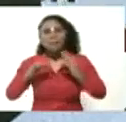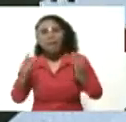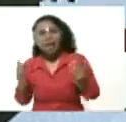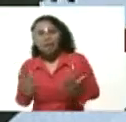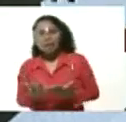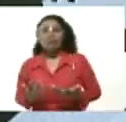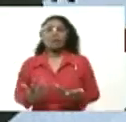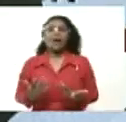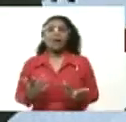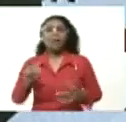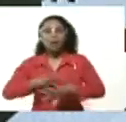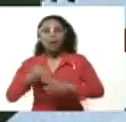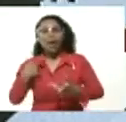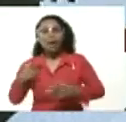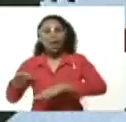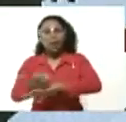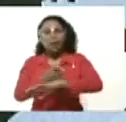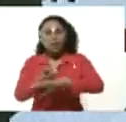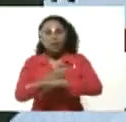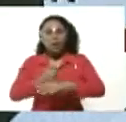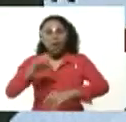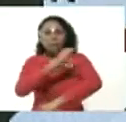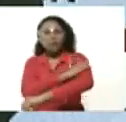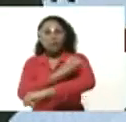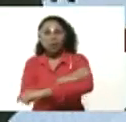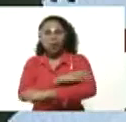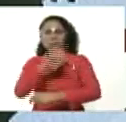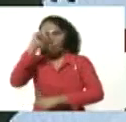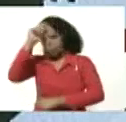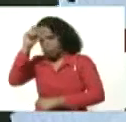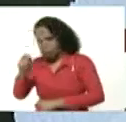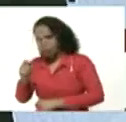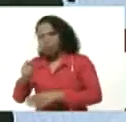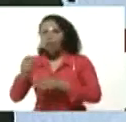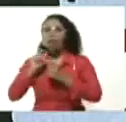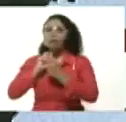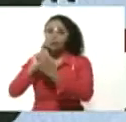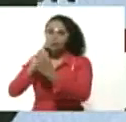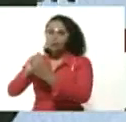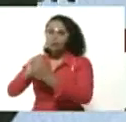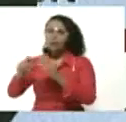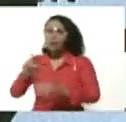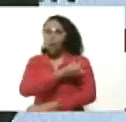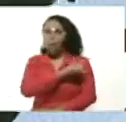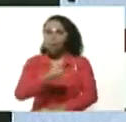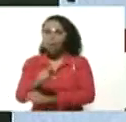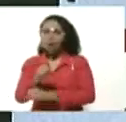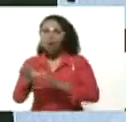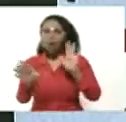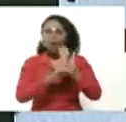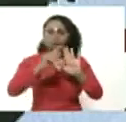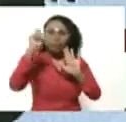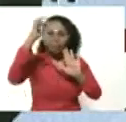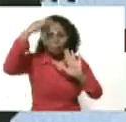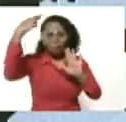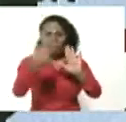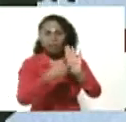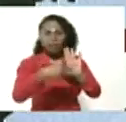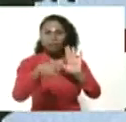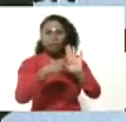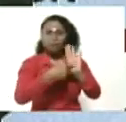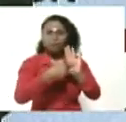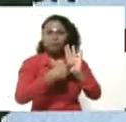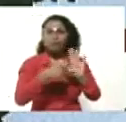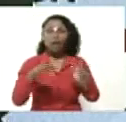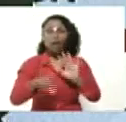oposición se reconocen, dialogan y comparten la necesidad de cumplir la Constitución Bolivariana de Venezuela, los derechos humanos y